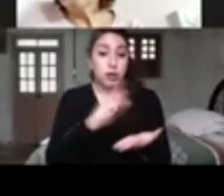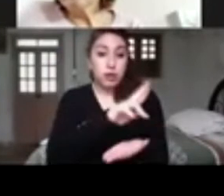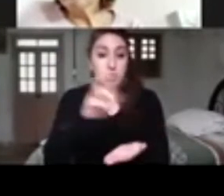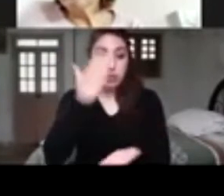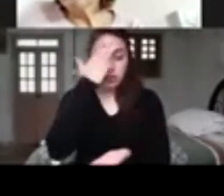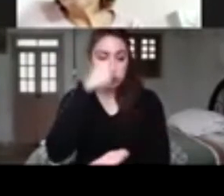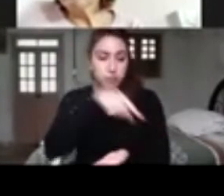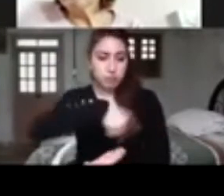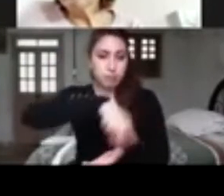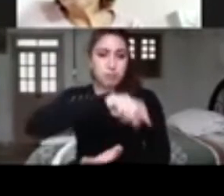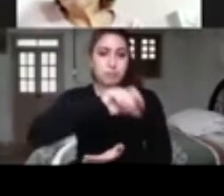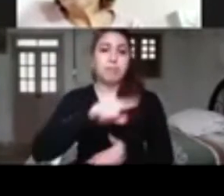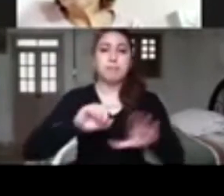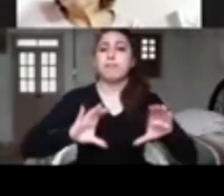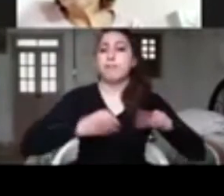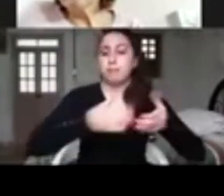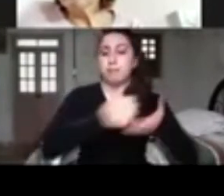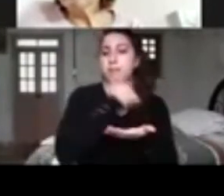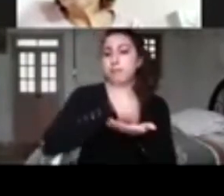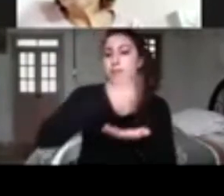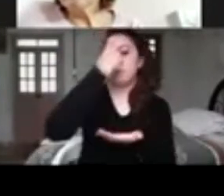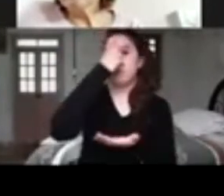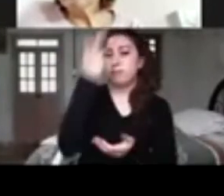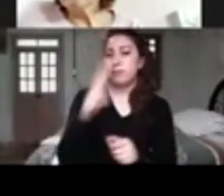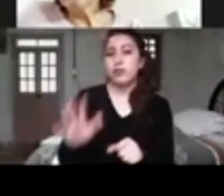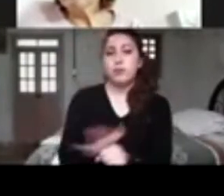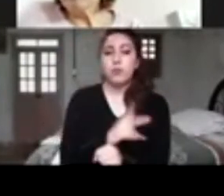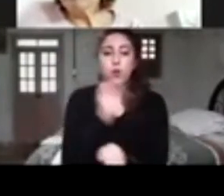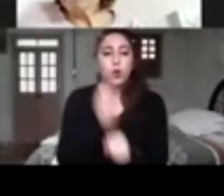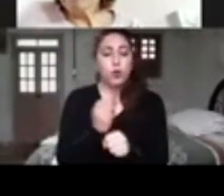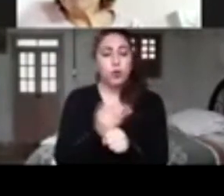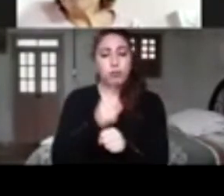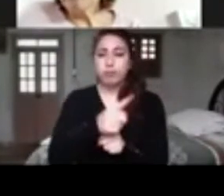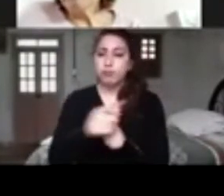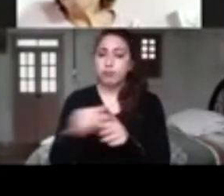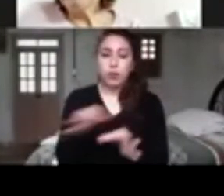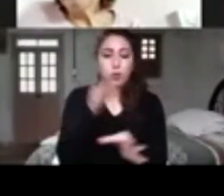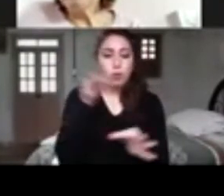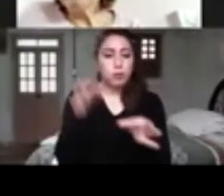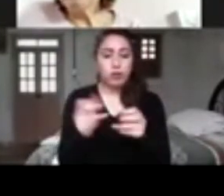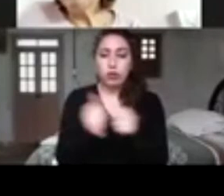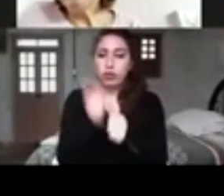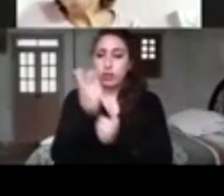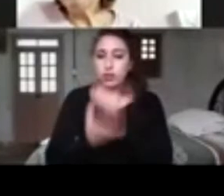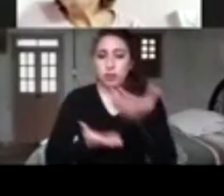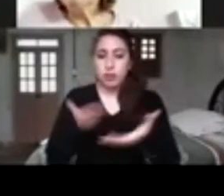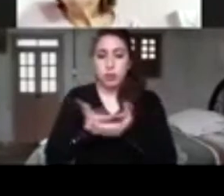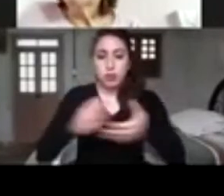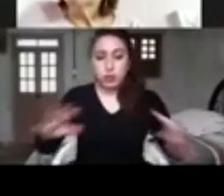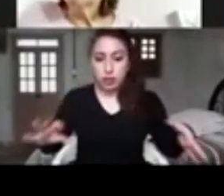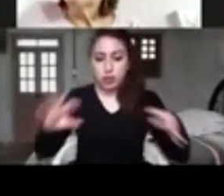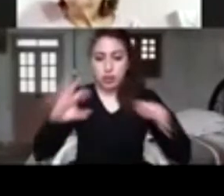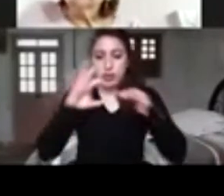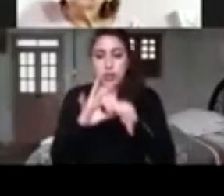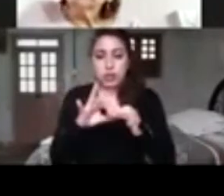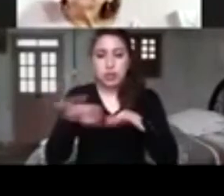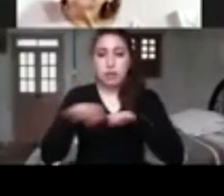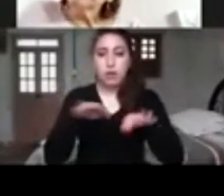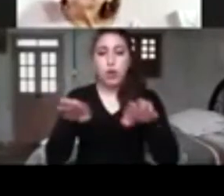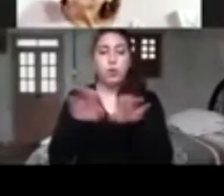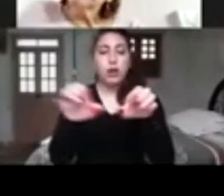de la Ciudad de México por esta actividad y esta estrategia en alianza con el Instituto de Transparencia de la Ciudad de